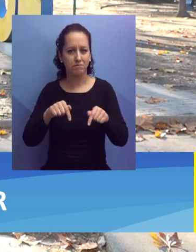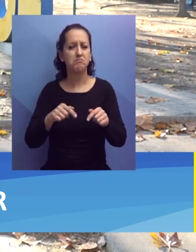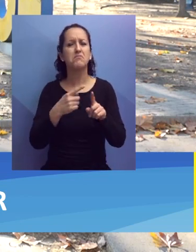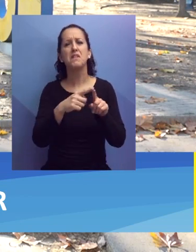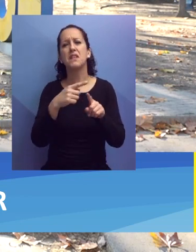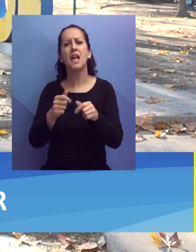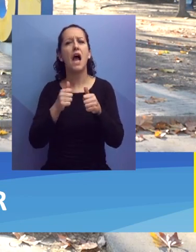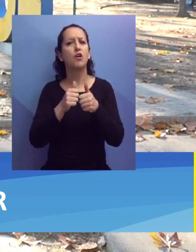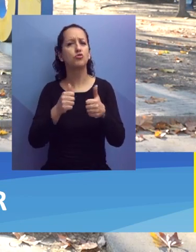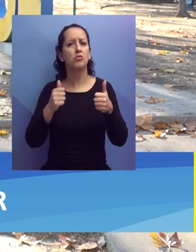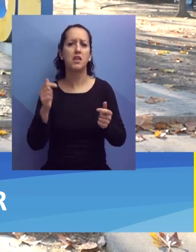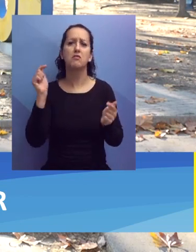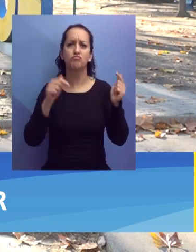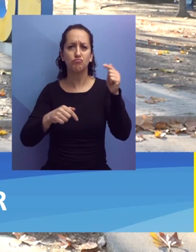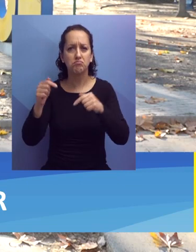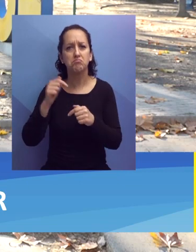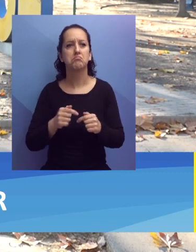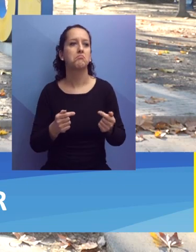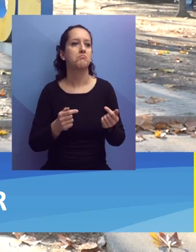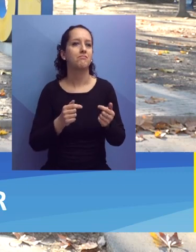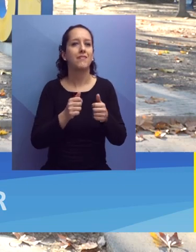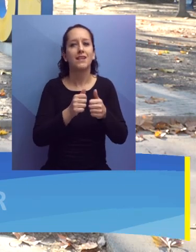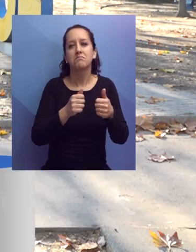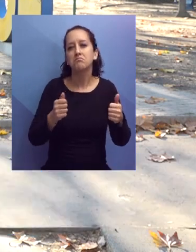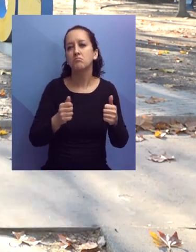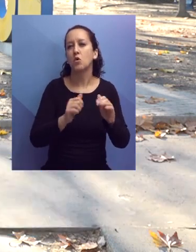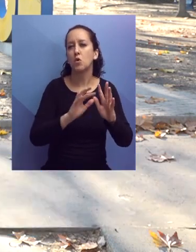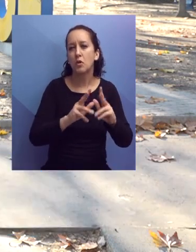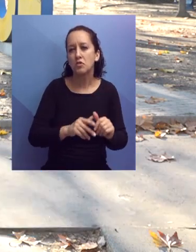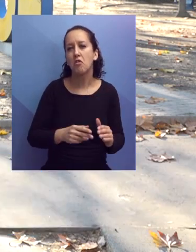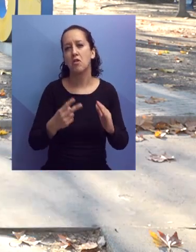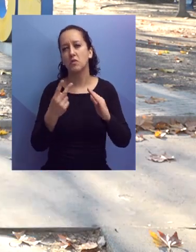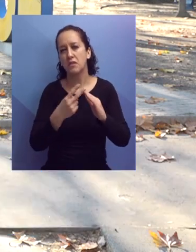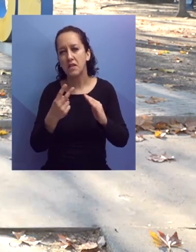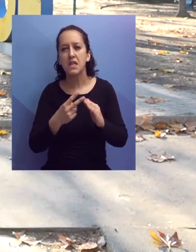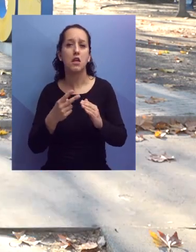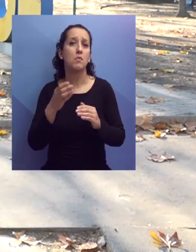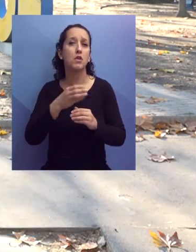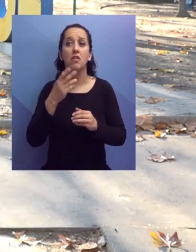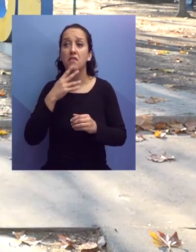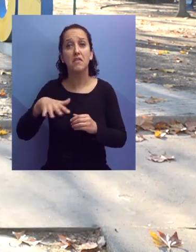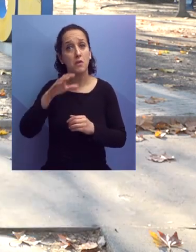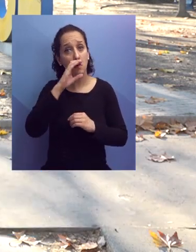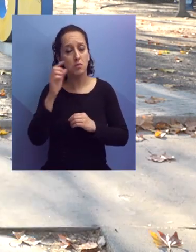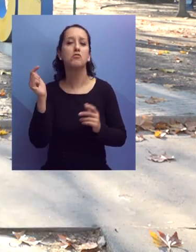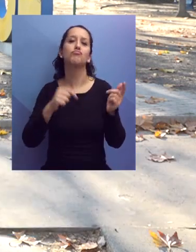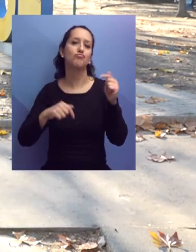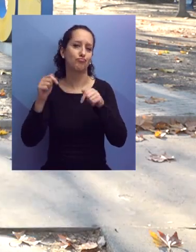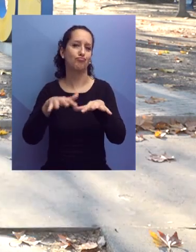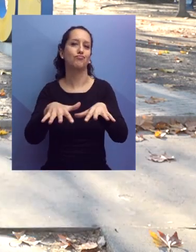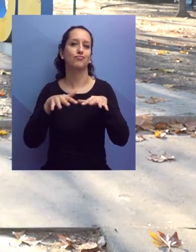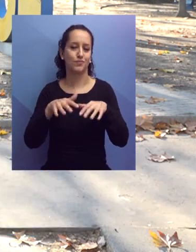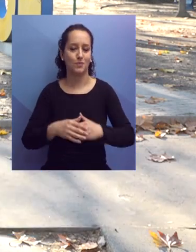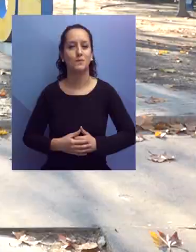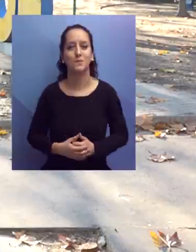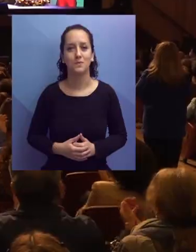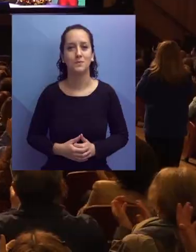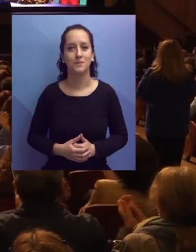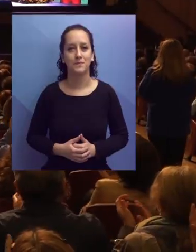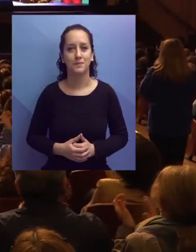de diferentes autoridades locales, dirigentes y dirigentes sociales, vecinas y vecinos de la comuna.